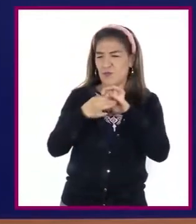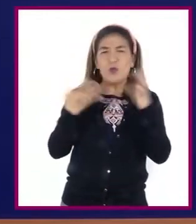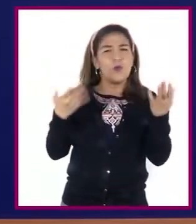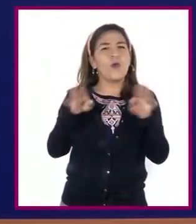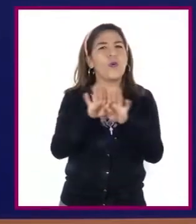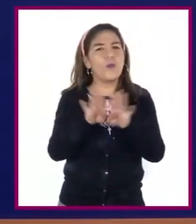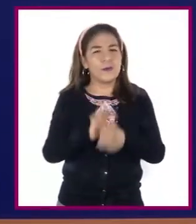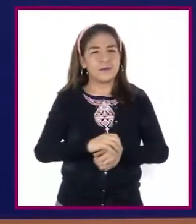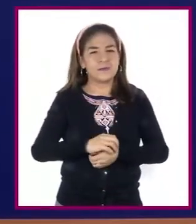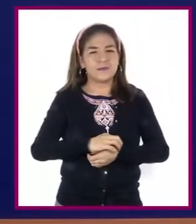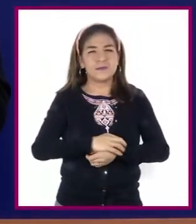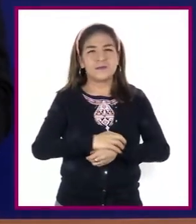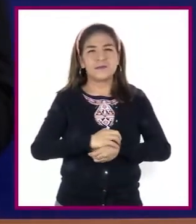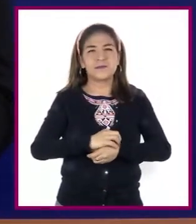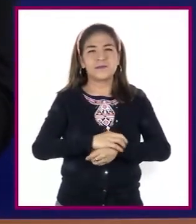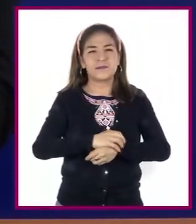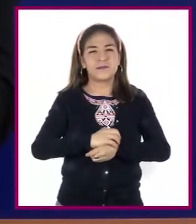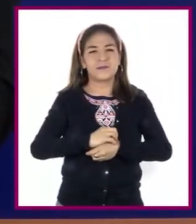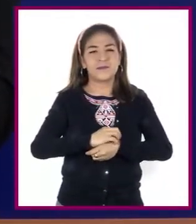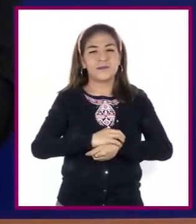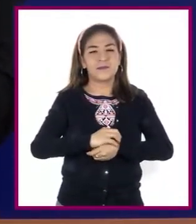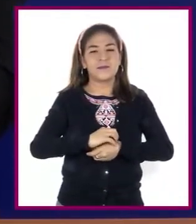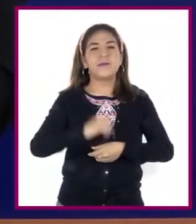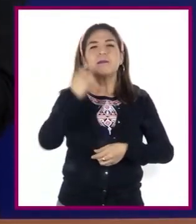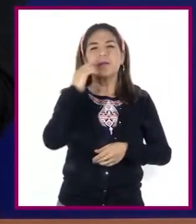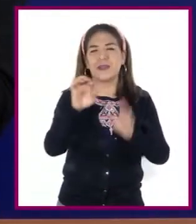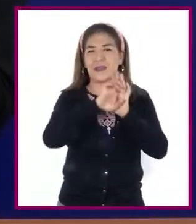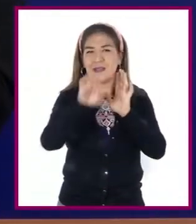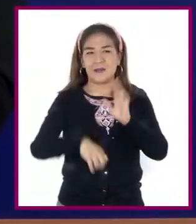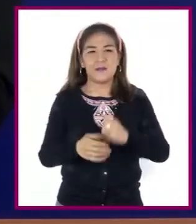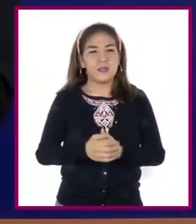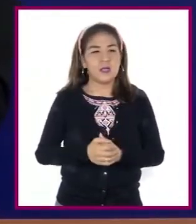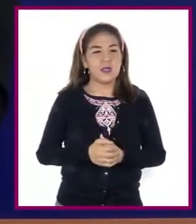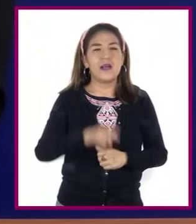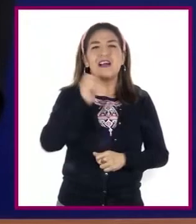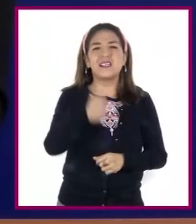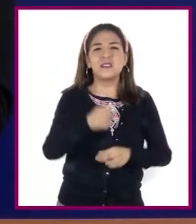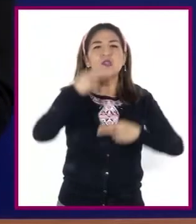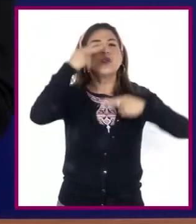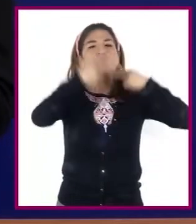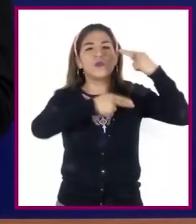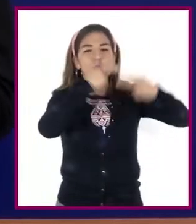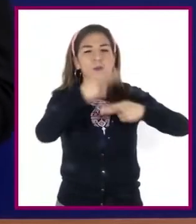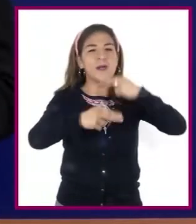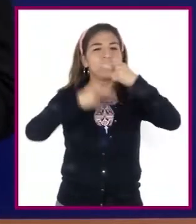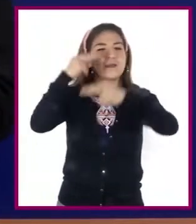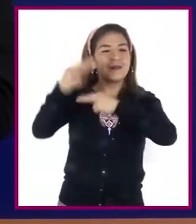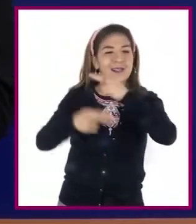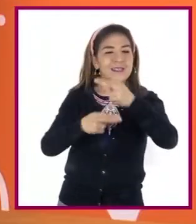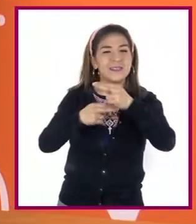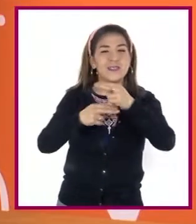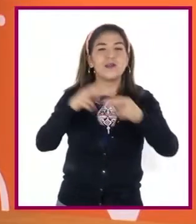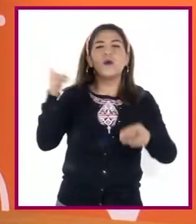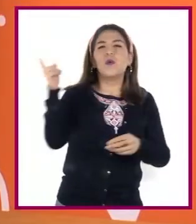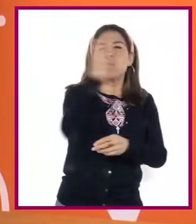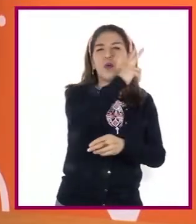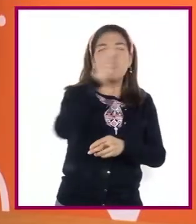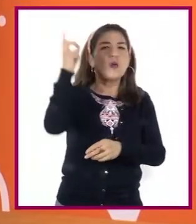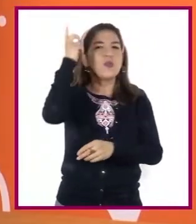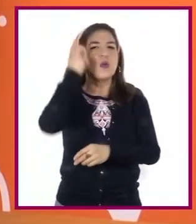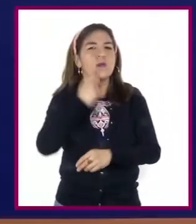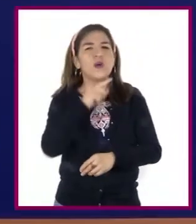mira, por ejemplo, cuando yo repito los versos, nubes y nubes flotan dormidas, ¿qué